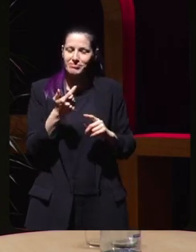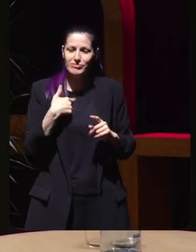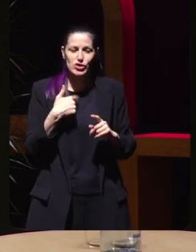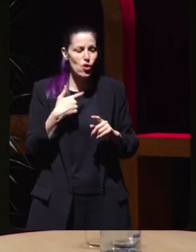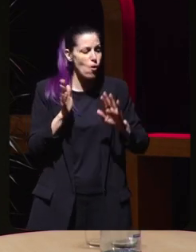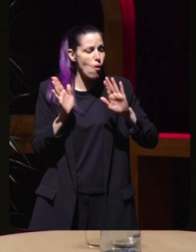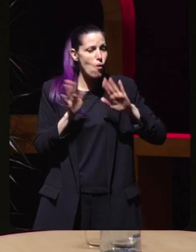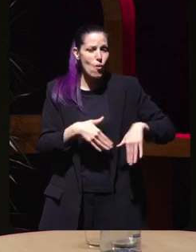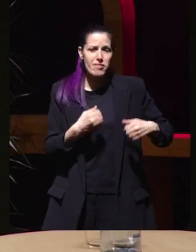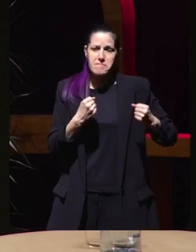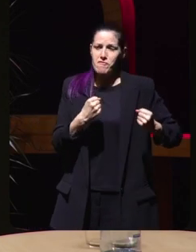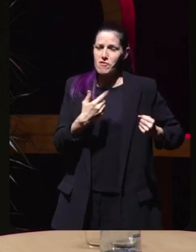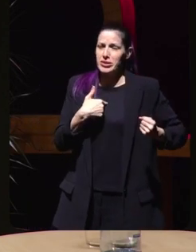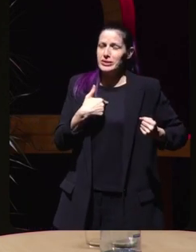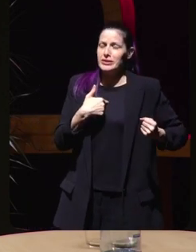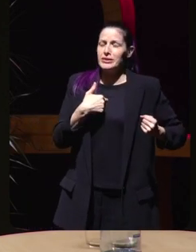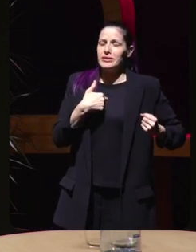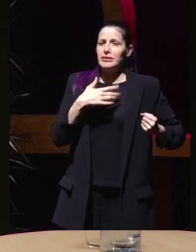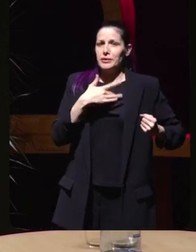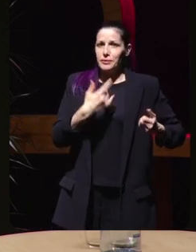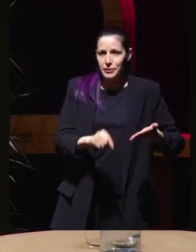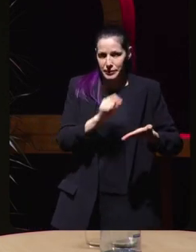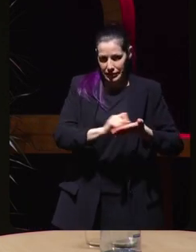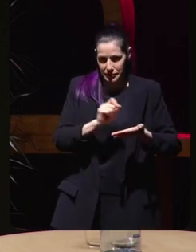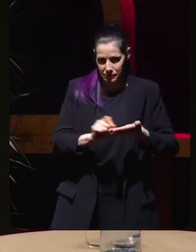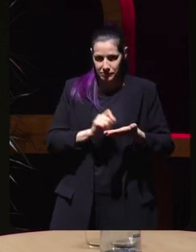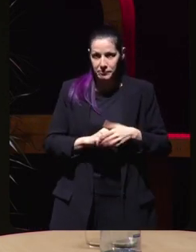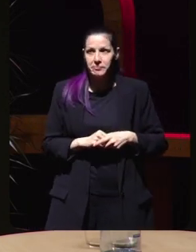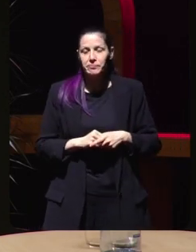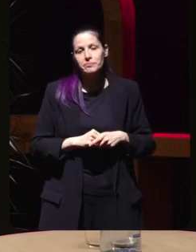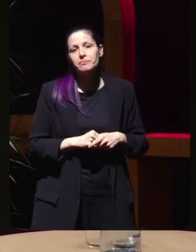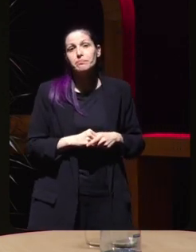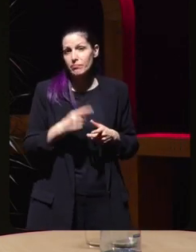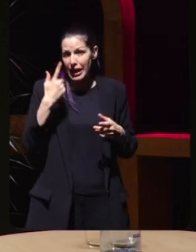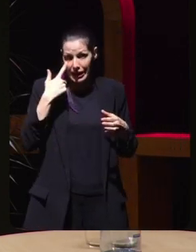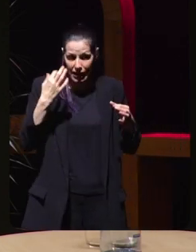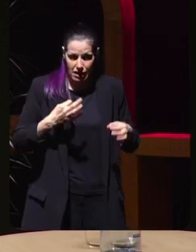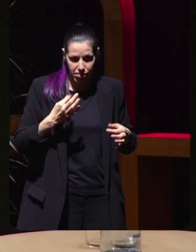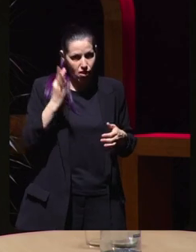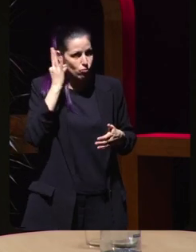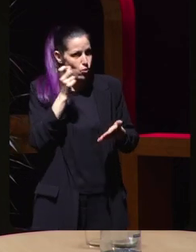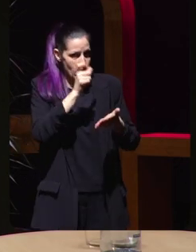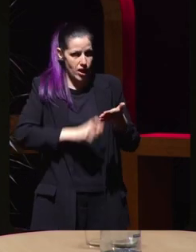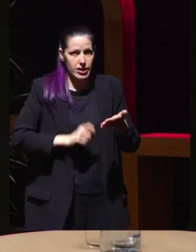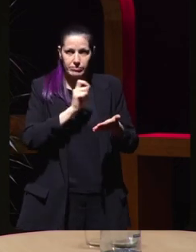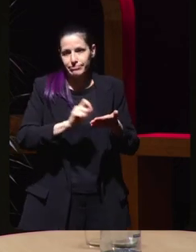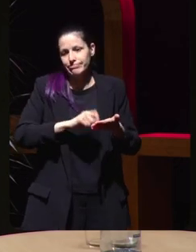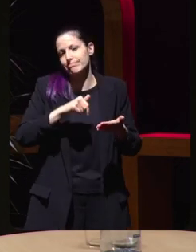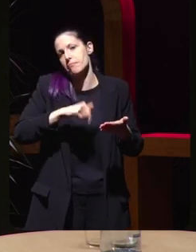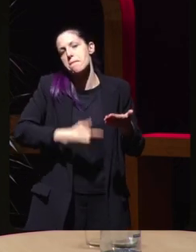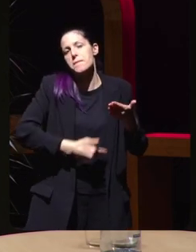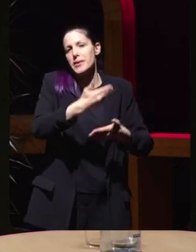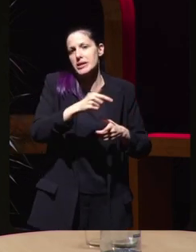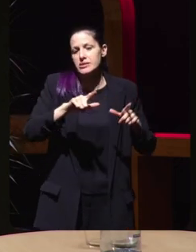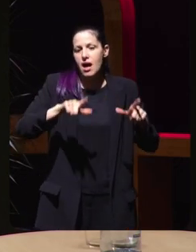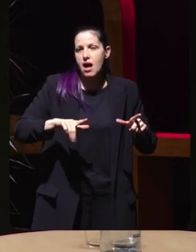de día que me quedaban Bueno ese a nuestra realidad la realidad de las columnistas una prensa local que facimos